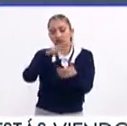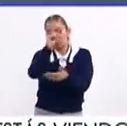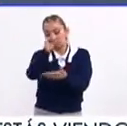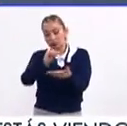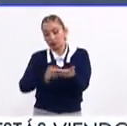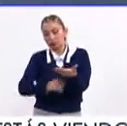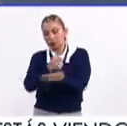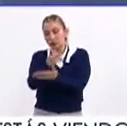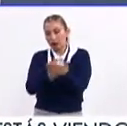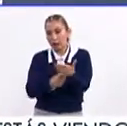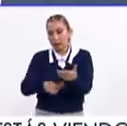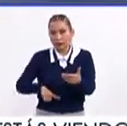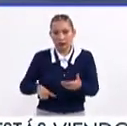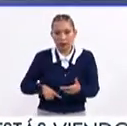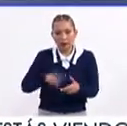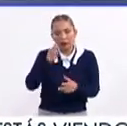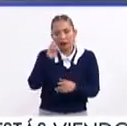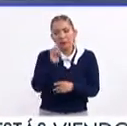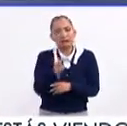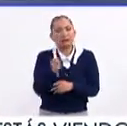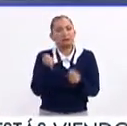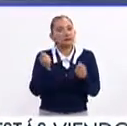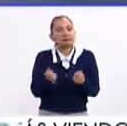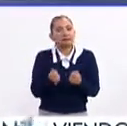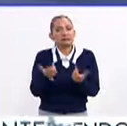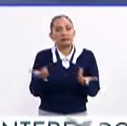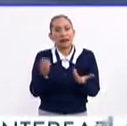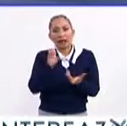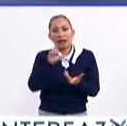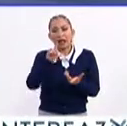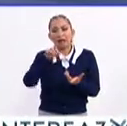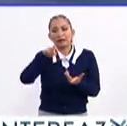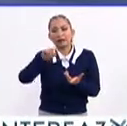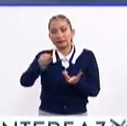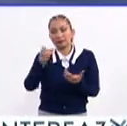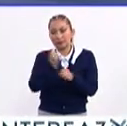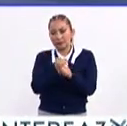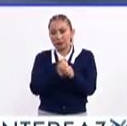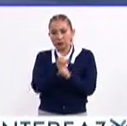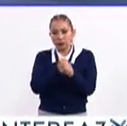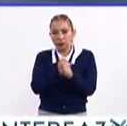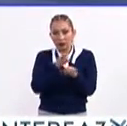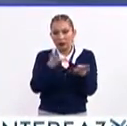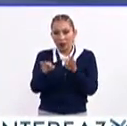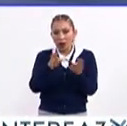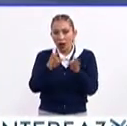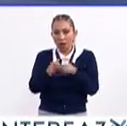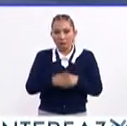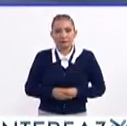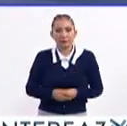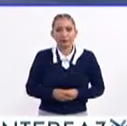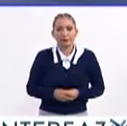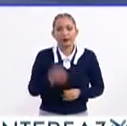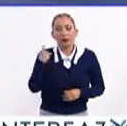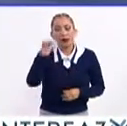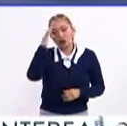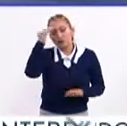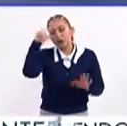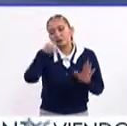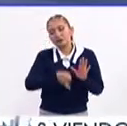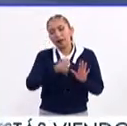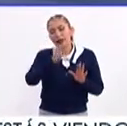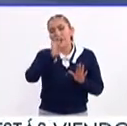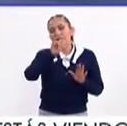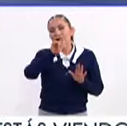políticas públicas. Muy bien, pues vamos a ver, Elis, este reportaje, este trabajo que nos hiciste para conocer más a